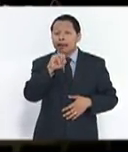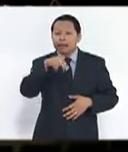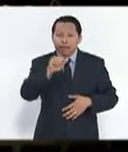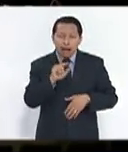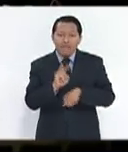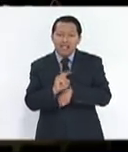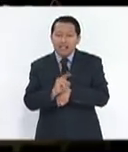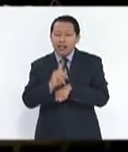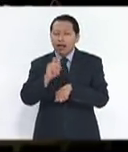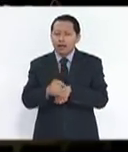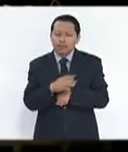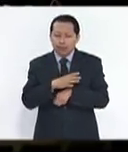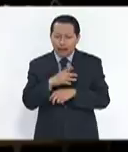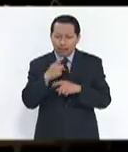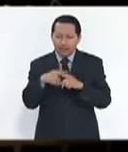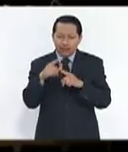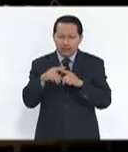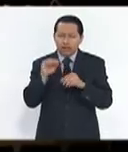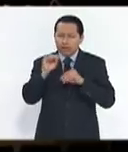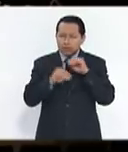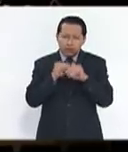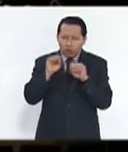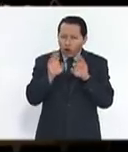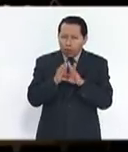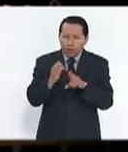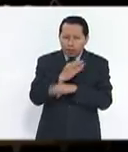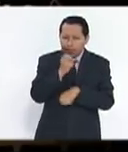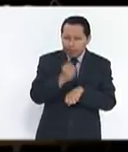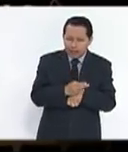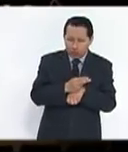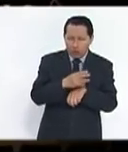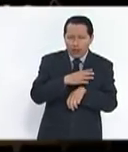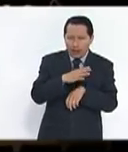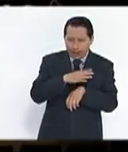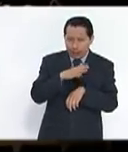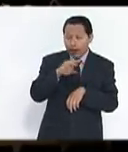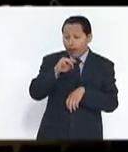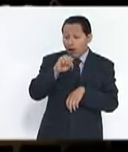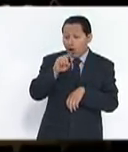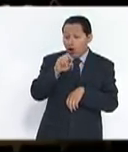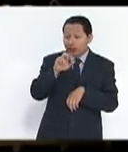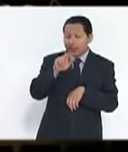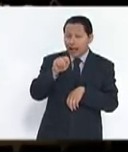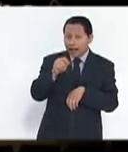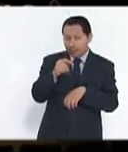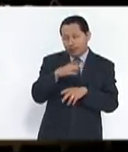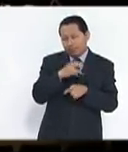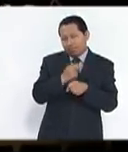ópera bufa en 3 actos, compuesta en su etapa temprana por Wolfgang Amadeus Mozart.